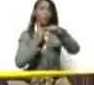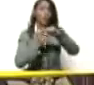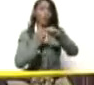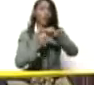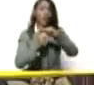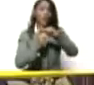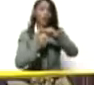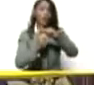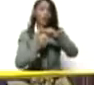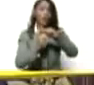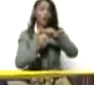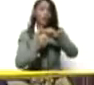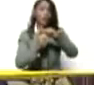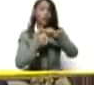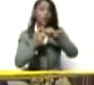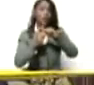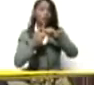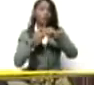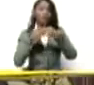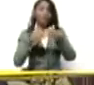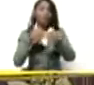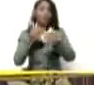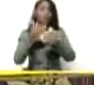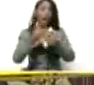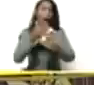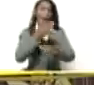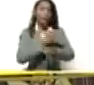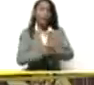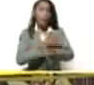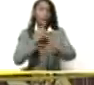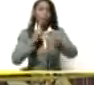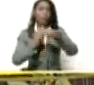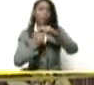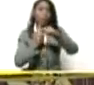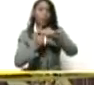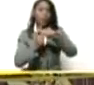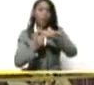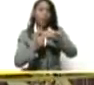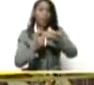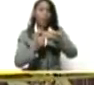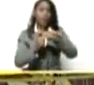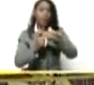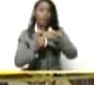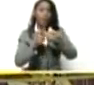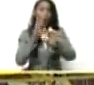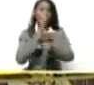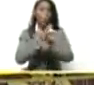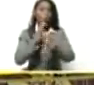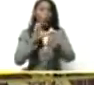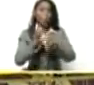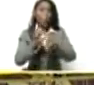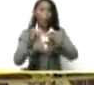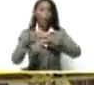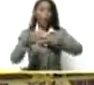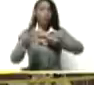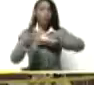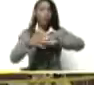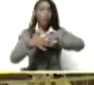gesta de diversificación de las fuerzas productivas en venezuela y fue exactamente lo que